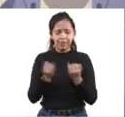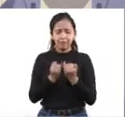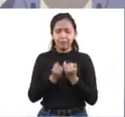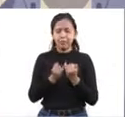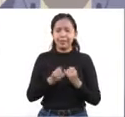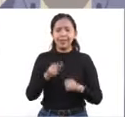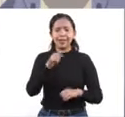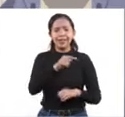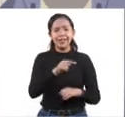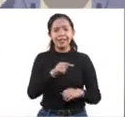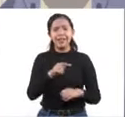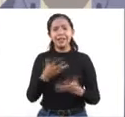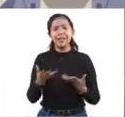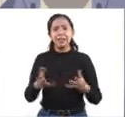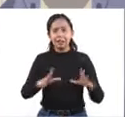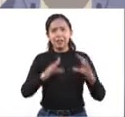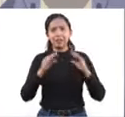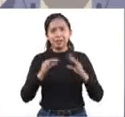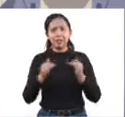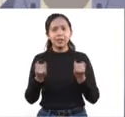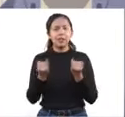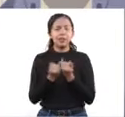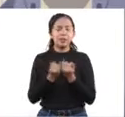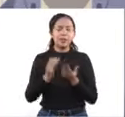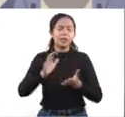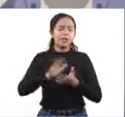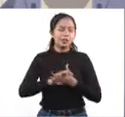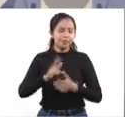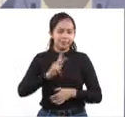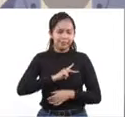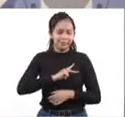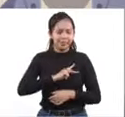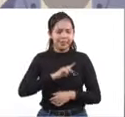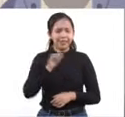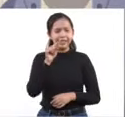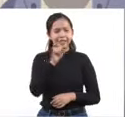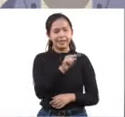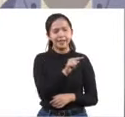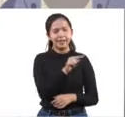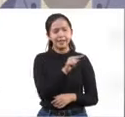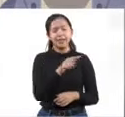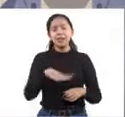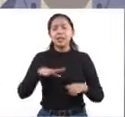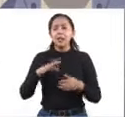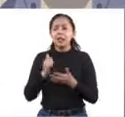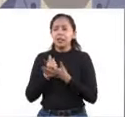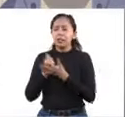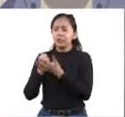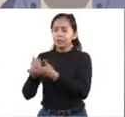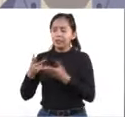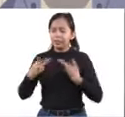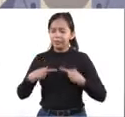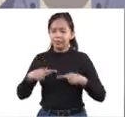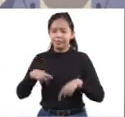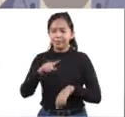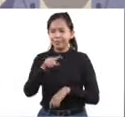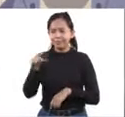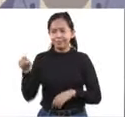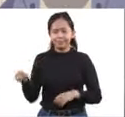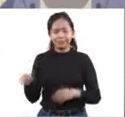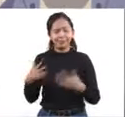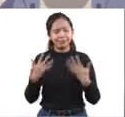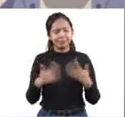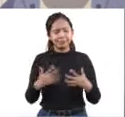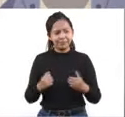y amado esposo, que haya dado esperanza a todo aquel que cruzó su camino, por su